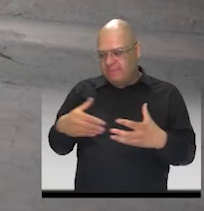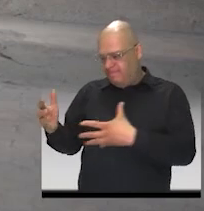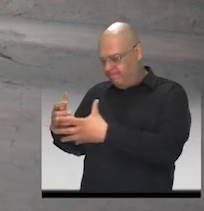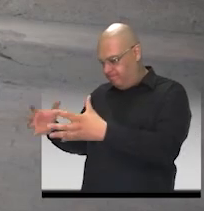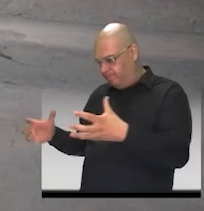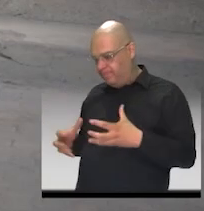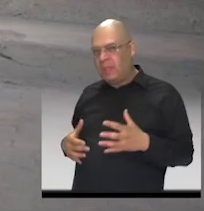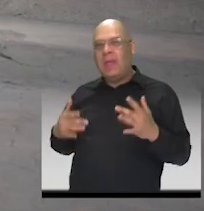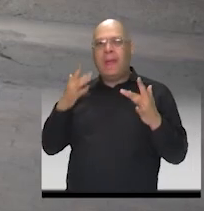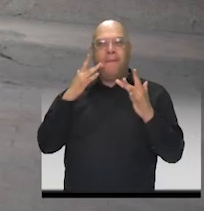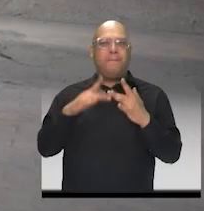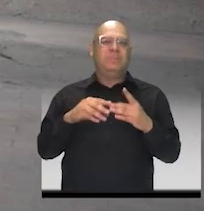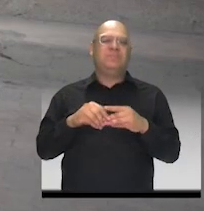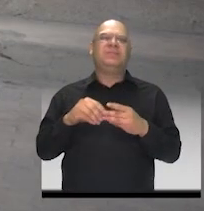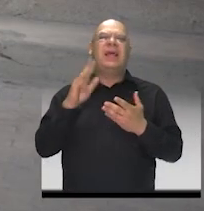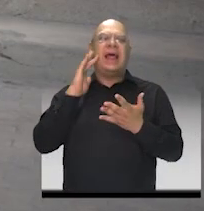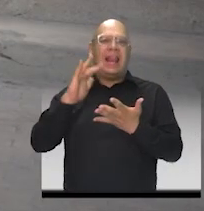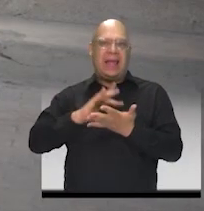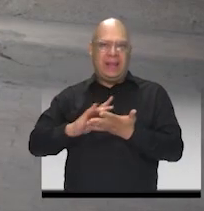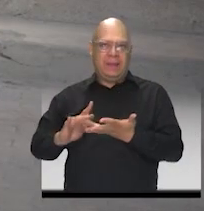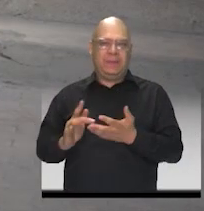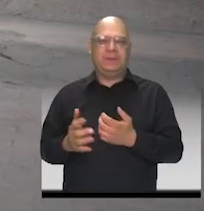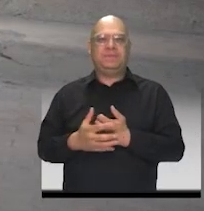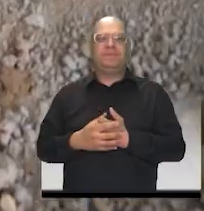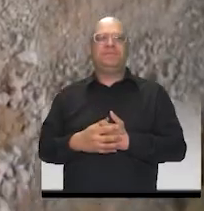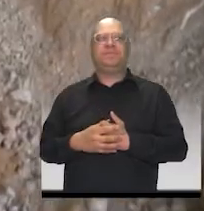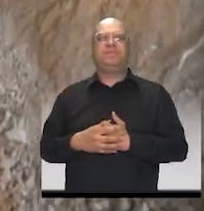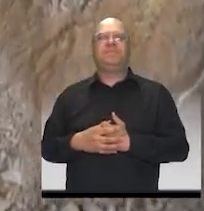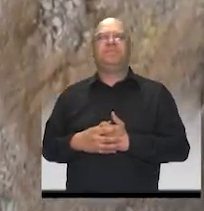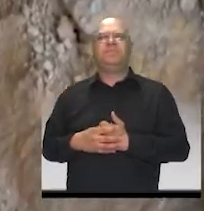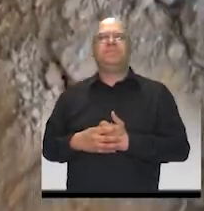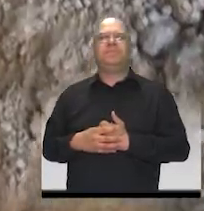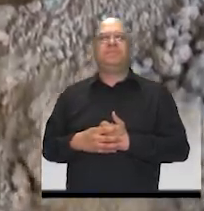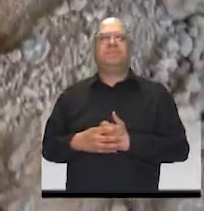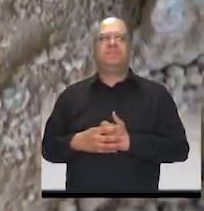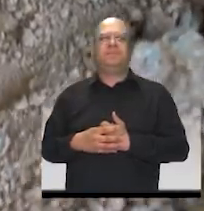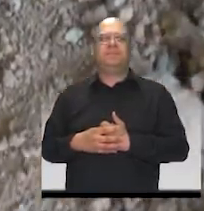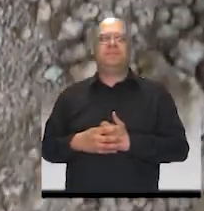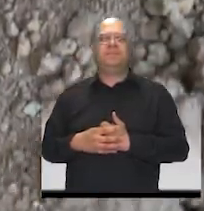unas condiciones de ser limpia, de no tener